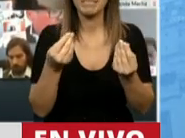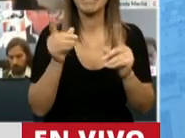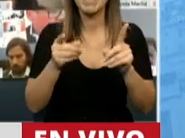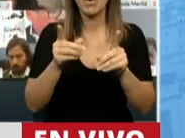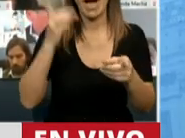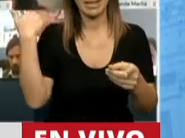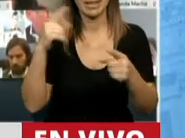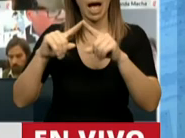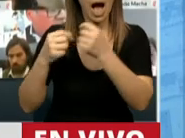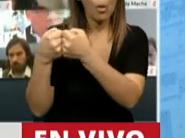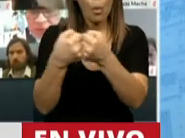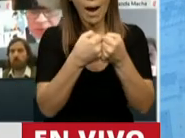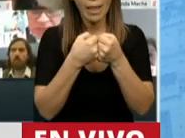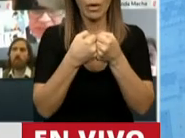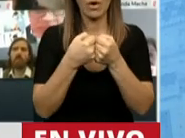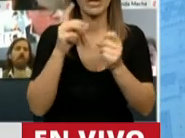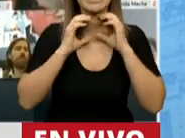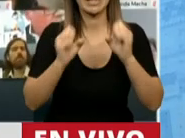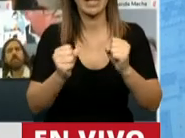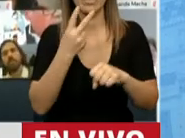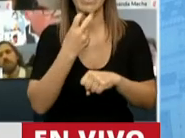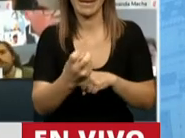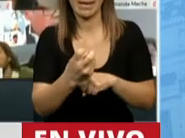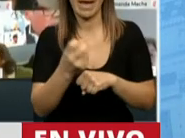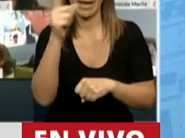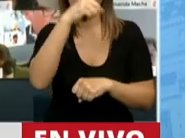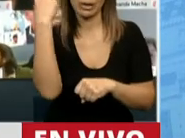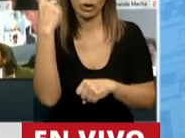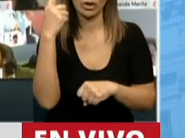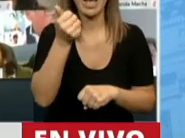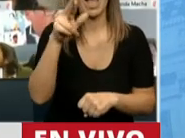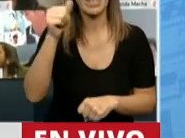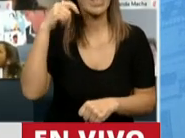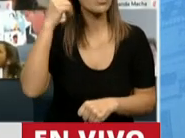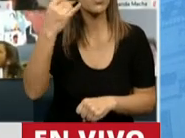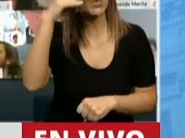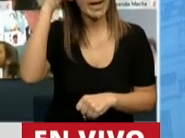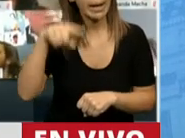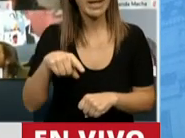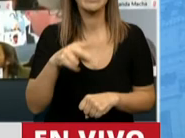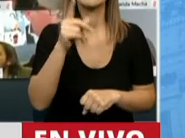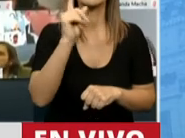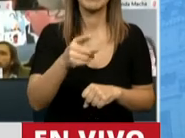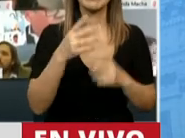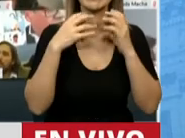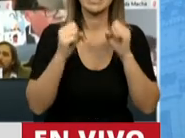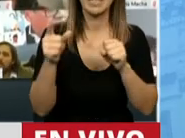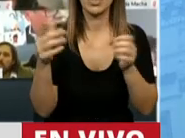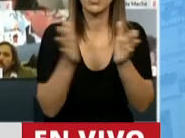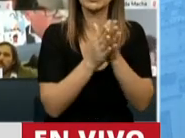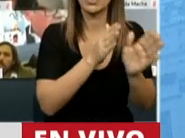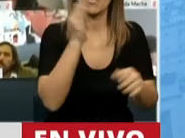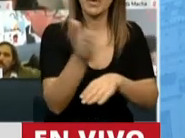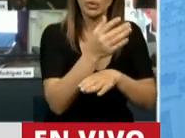había llegado el entonces secretario de Energía, el ministro de Energía de la Nación, Juan José Aranguren, el secretario de Energía de Iguazel, con las productoras, donde